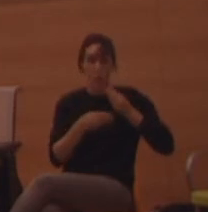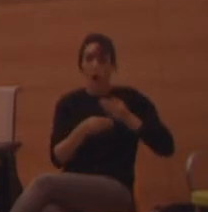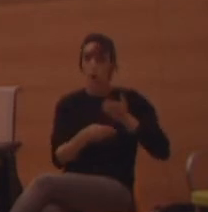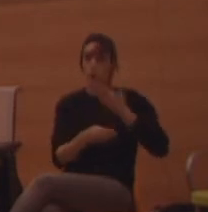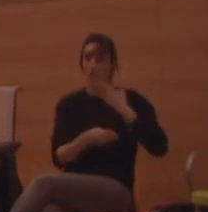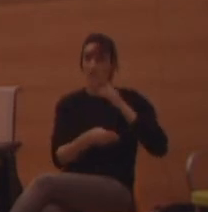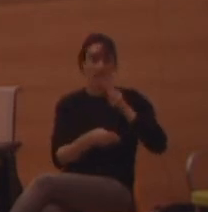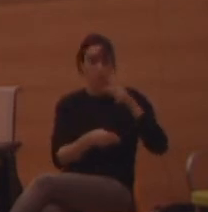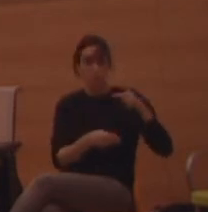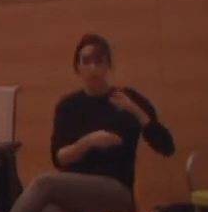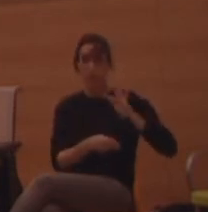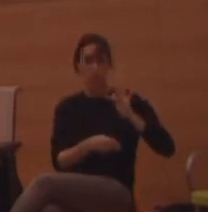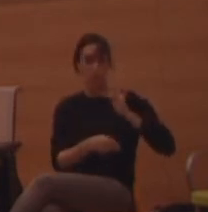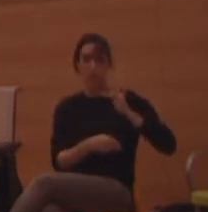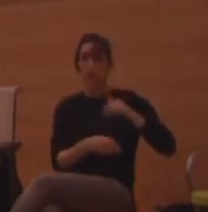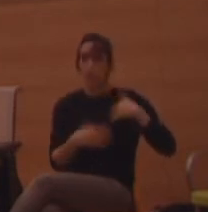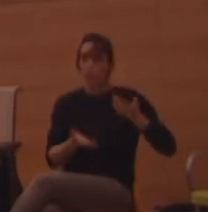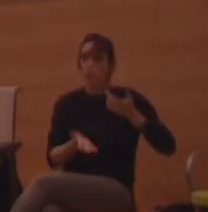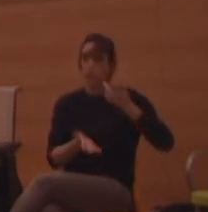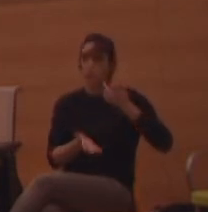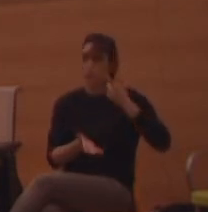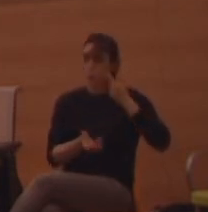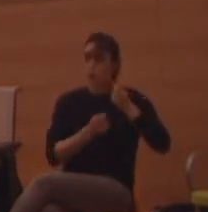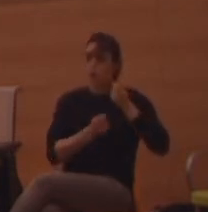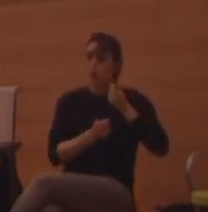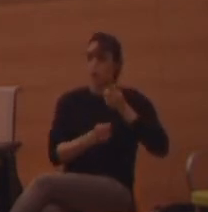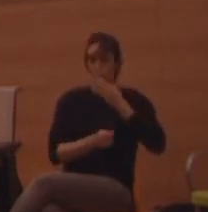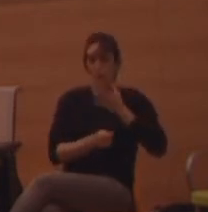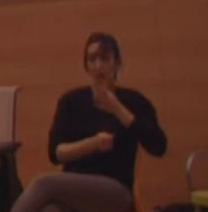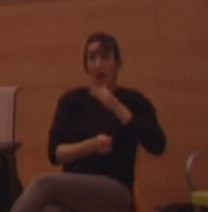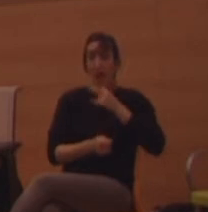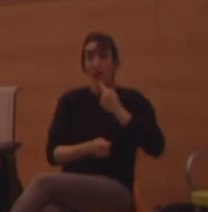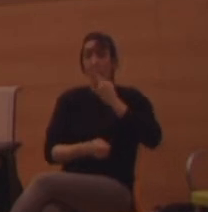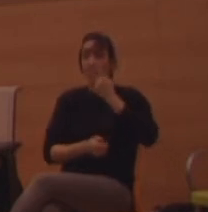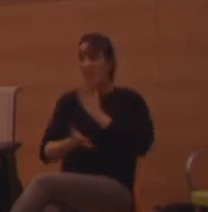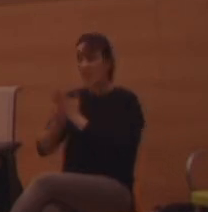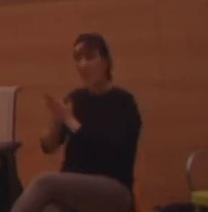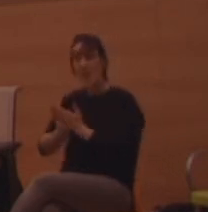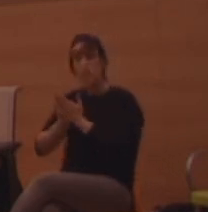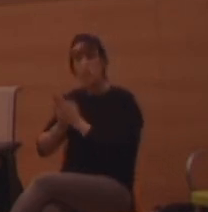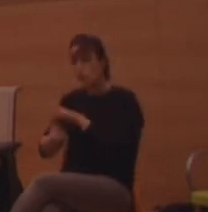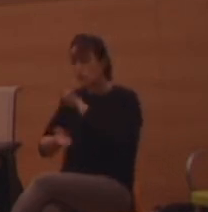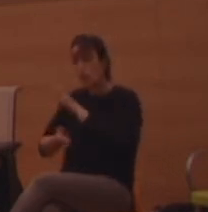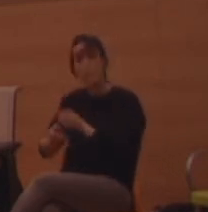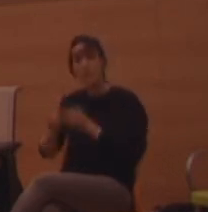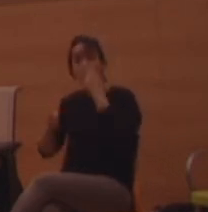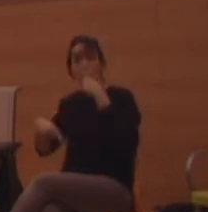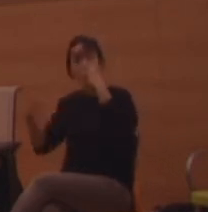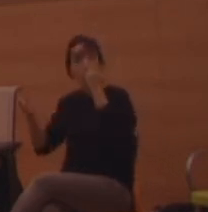y estás comprobándolo, que en estos casos iba bien. Resulta que ahora hay estudios de la povidona que están